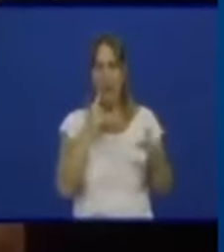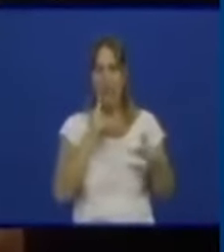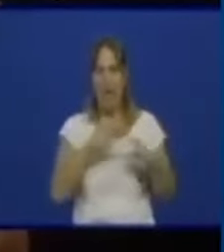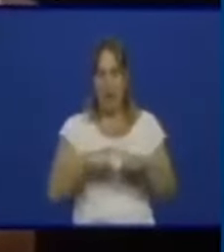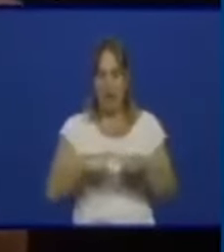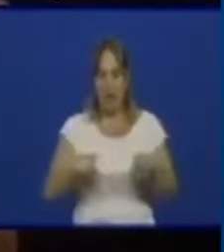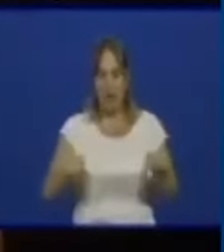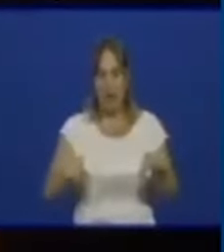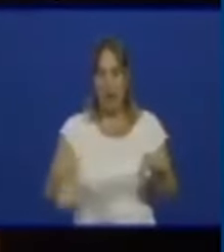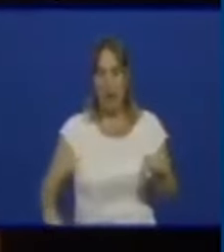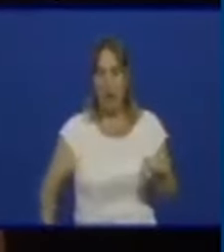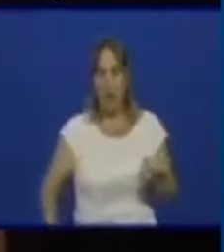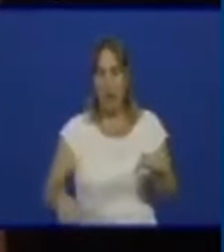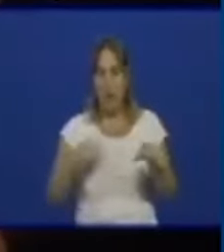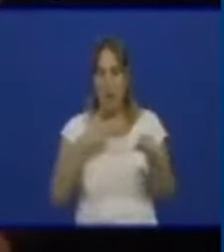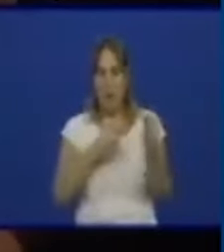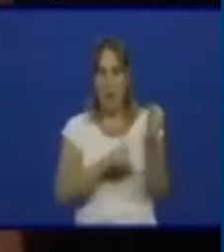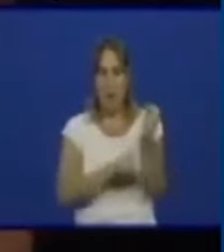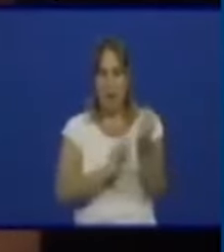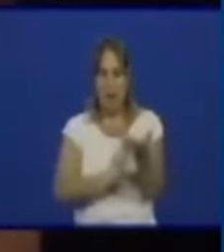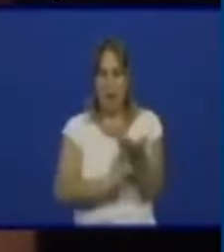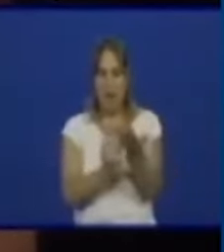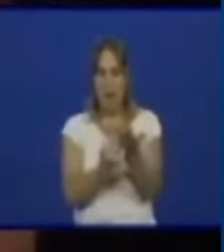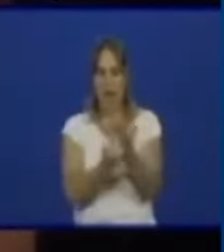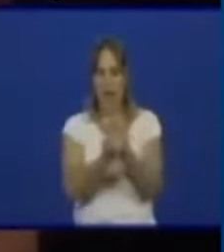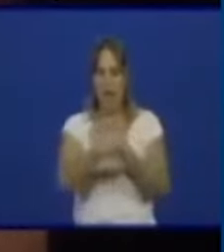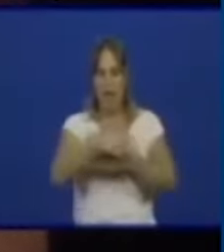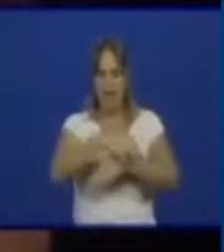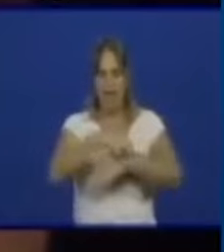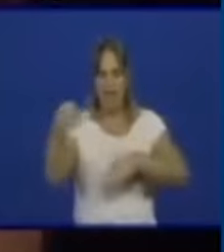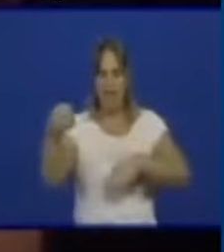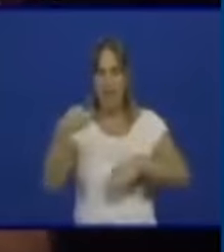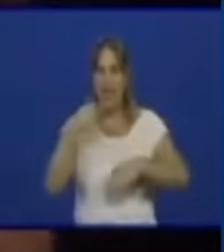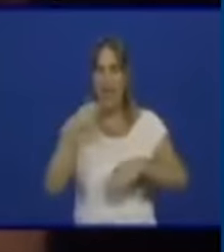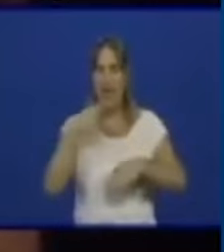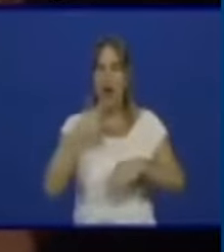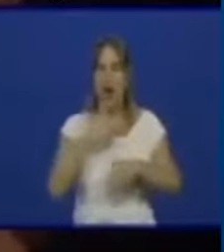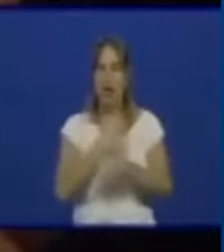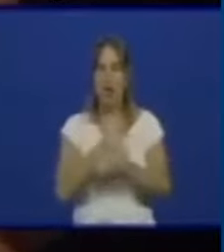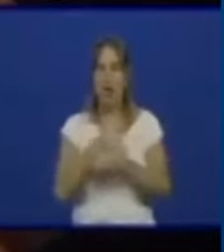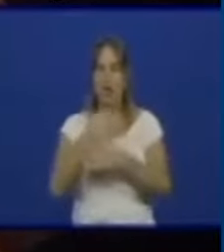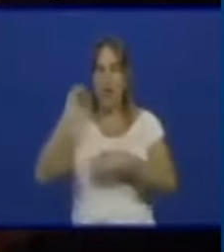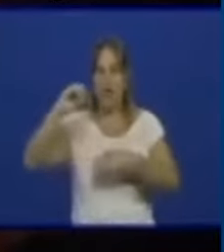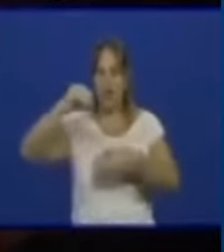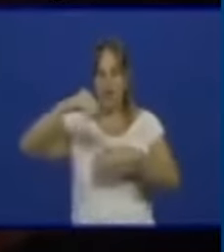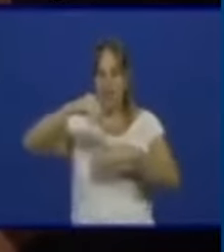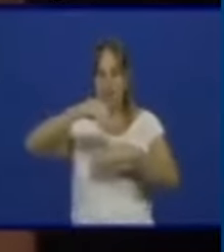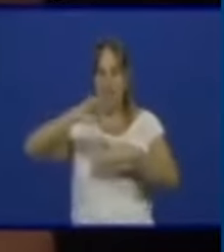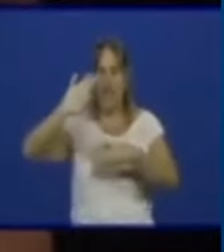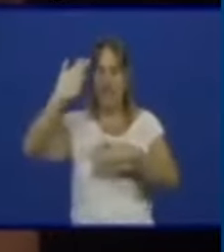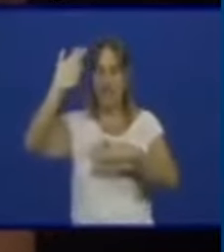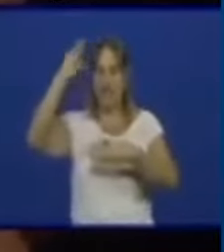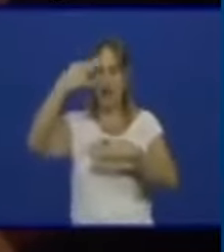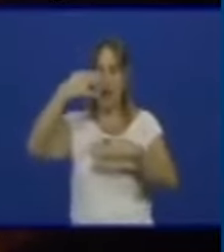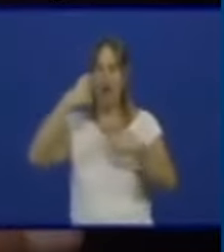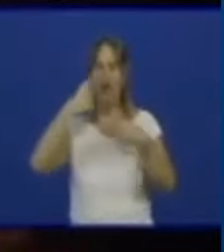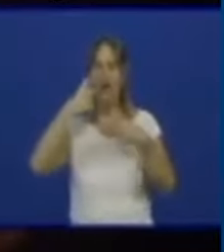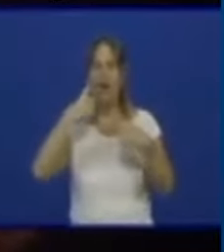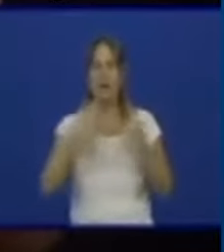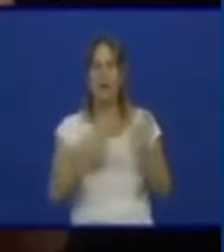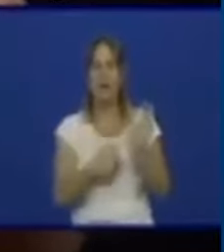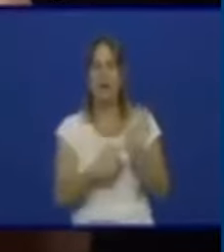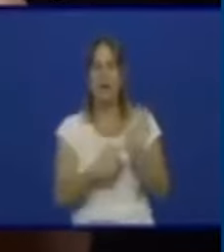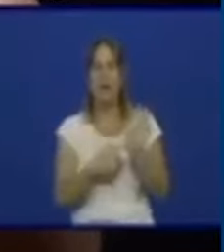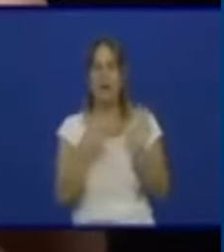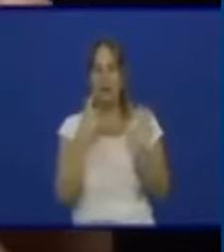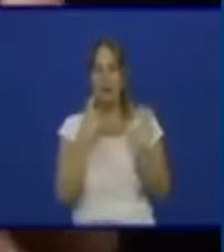pollo, Juan Carlos, deshuesados. Ella les echó sal y los puso al sol. También. O sea, importante, ahí los